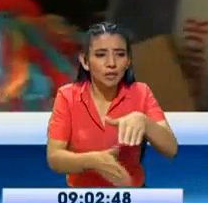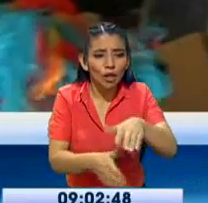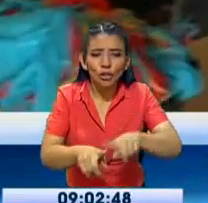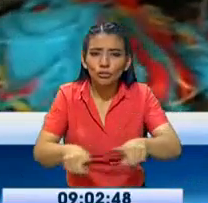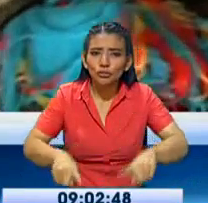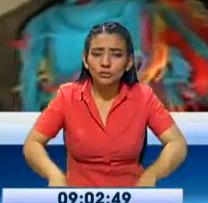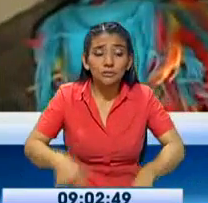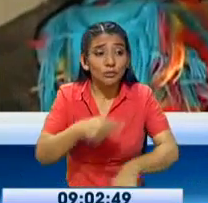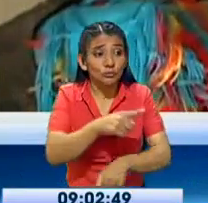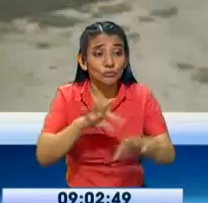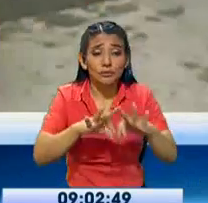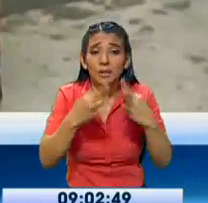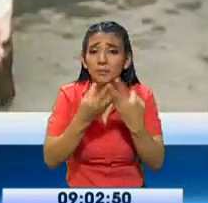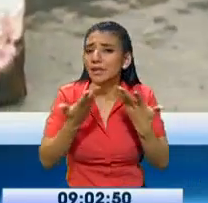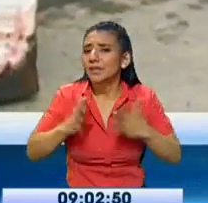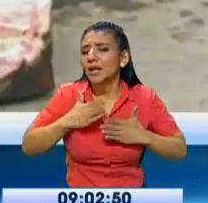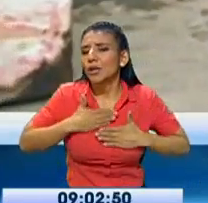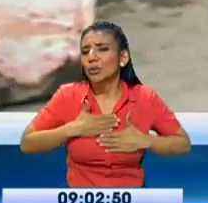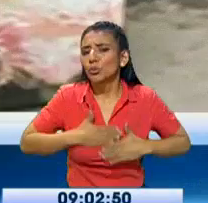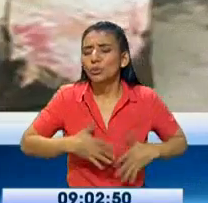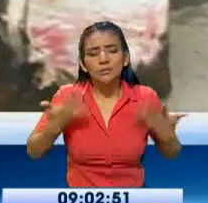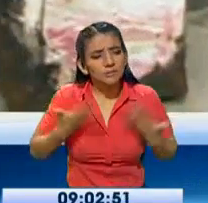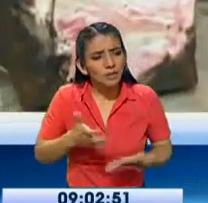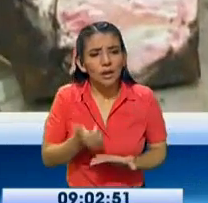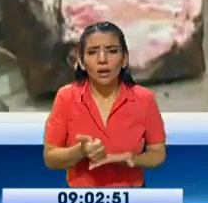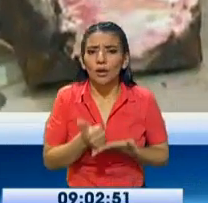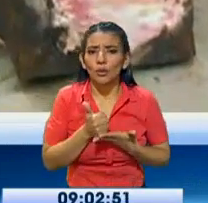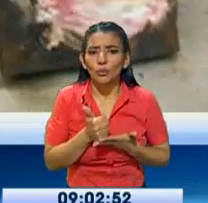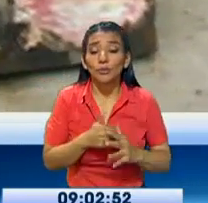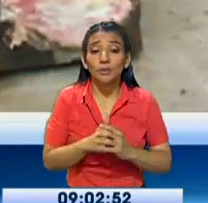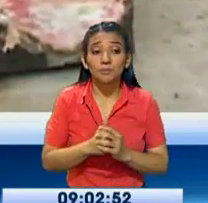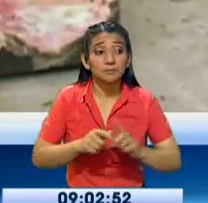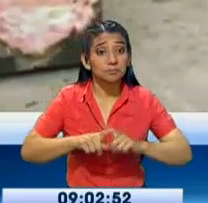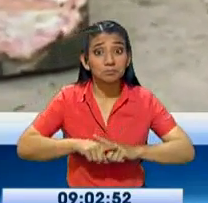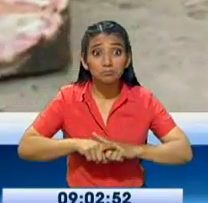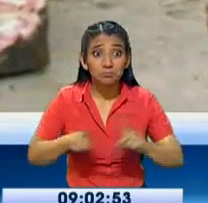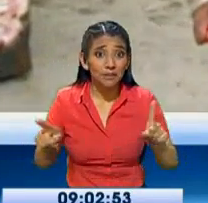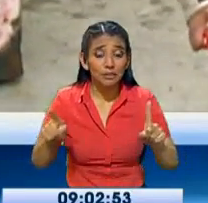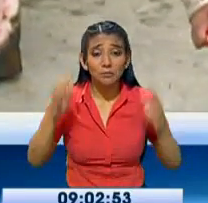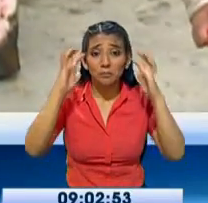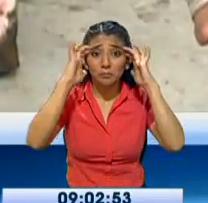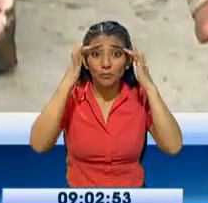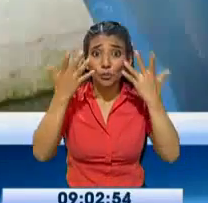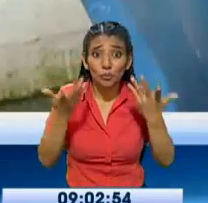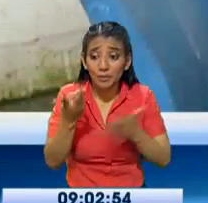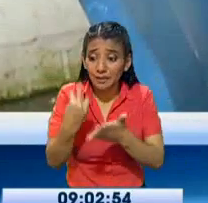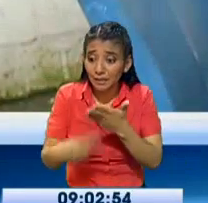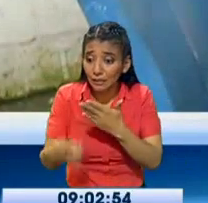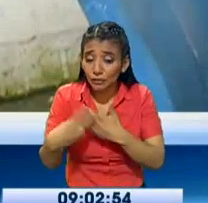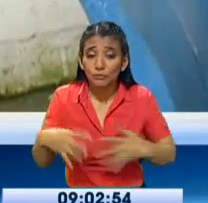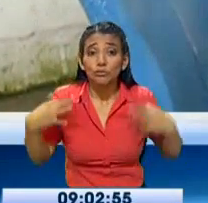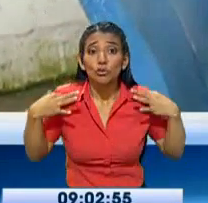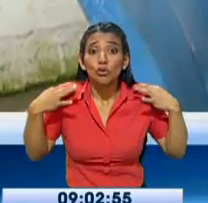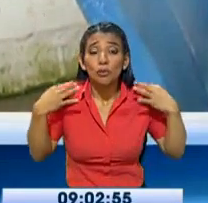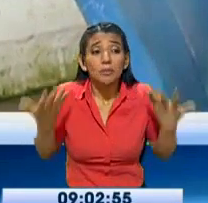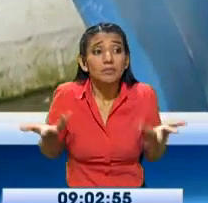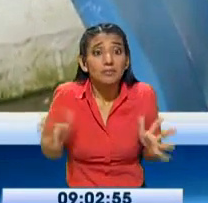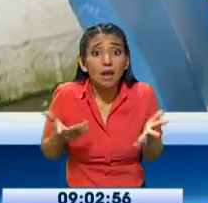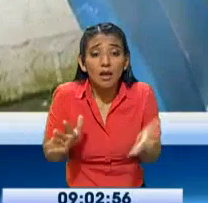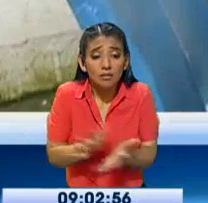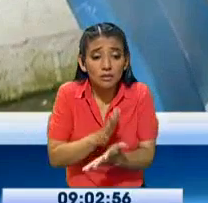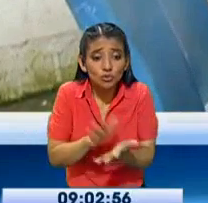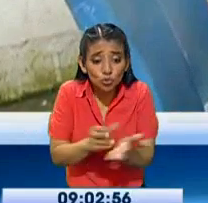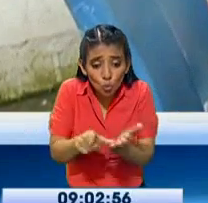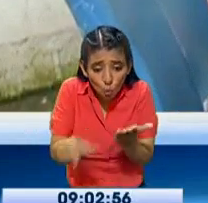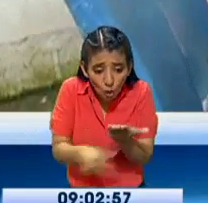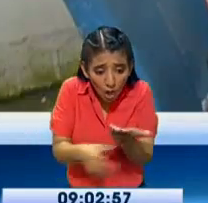representan para Laura y su familia una importante ayuda. Sin embargo, le angustia recuperar la ropa de sus hijos, útiles escolares y